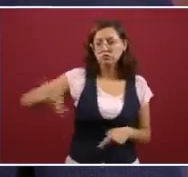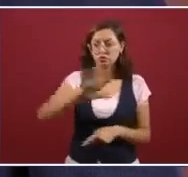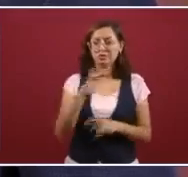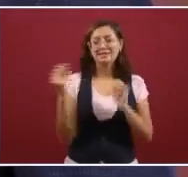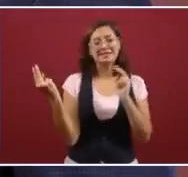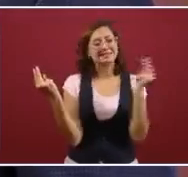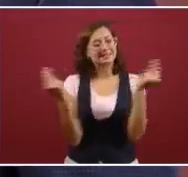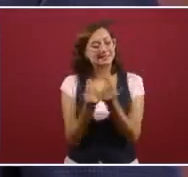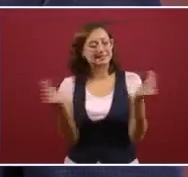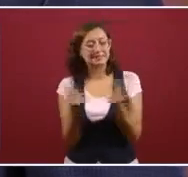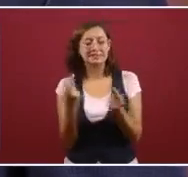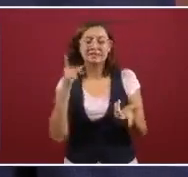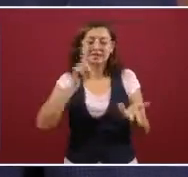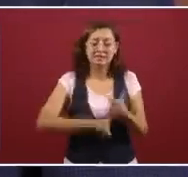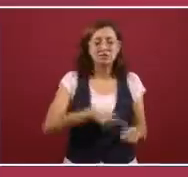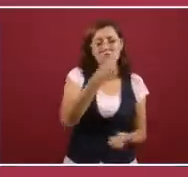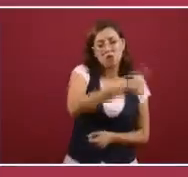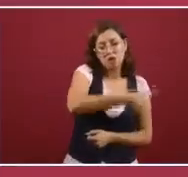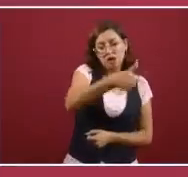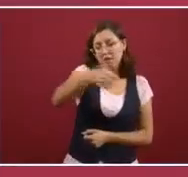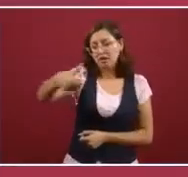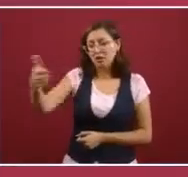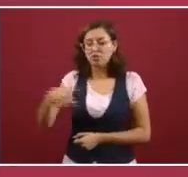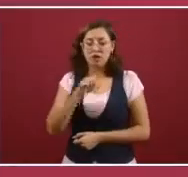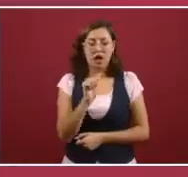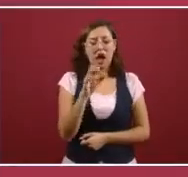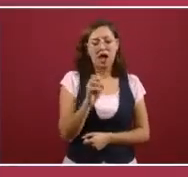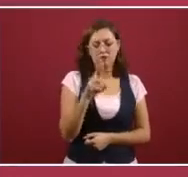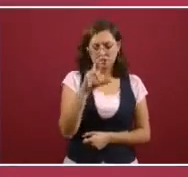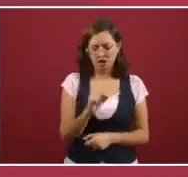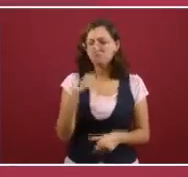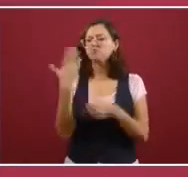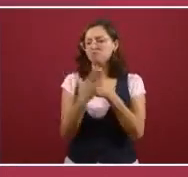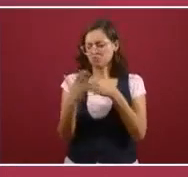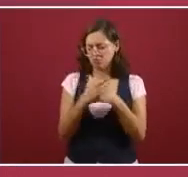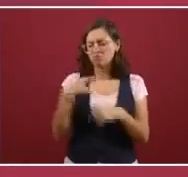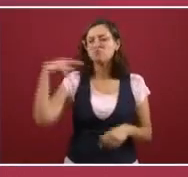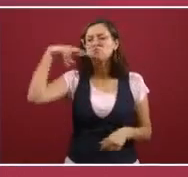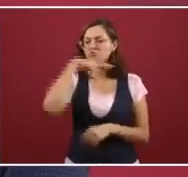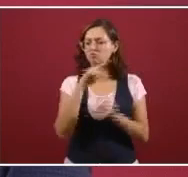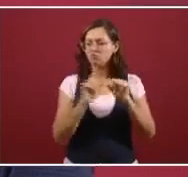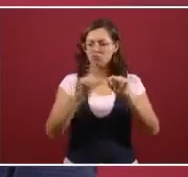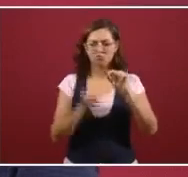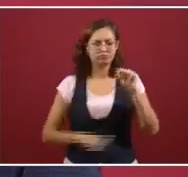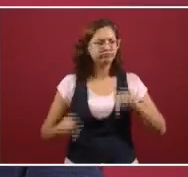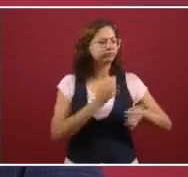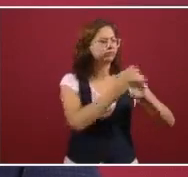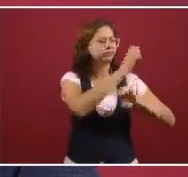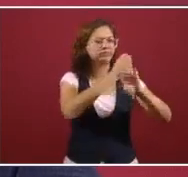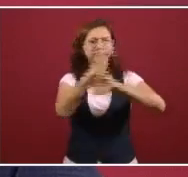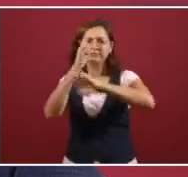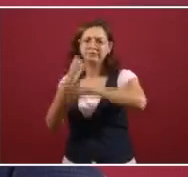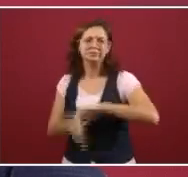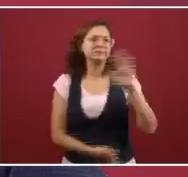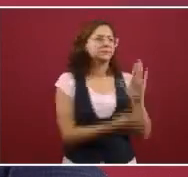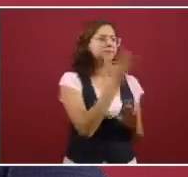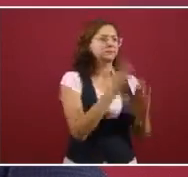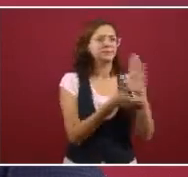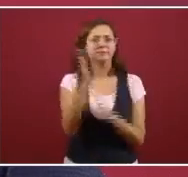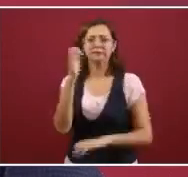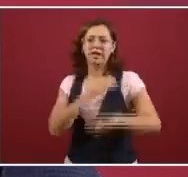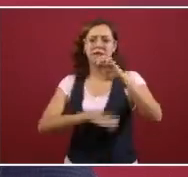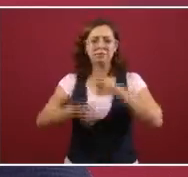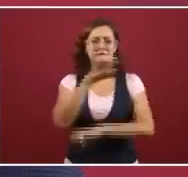un sistema de cuentas individuales. Nos van a ver muy pronto recorriendo los estados, empresas y